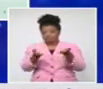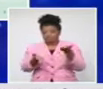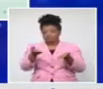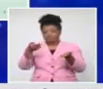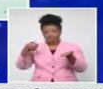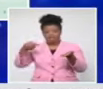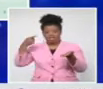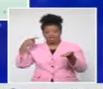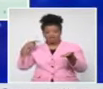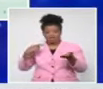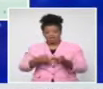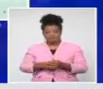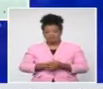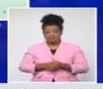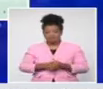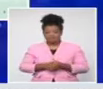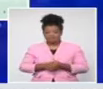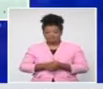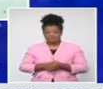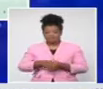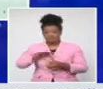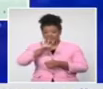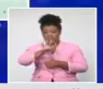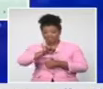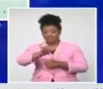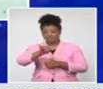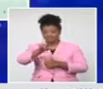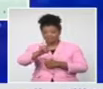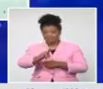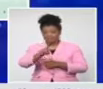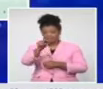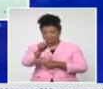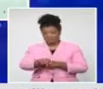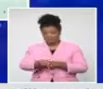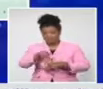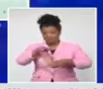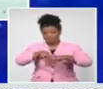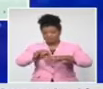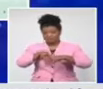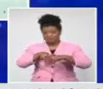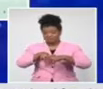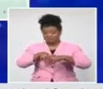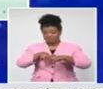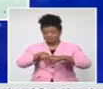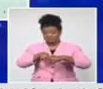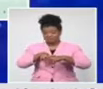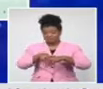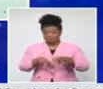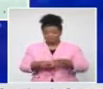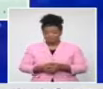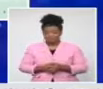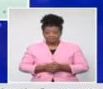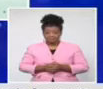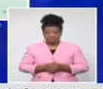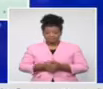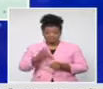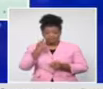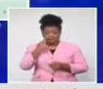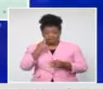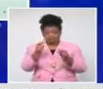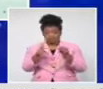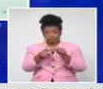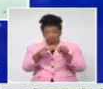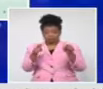Ayer 561 casos autóctonos, que aunque disminuye, pero muy elevada la